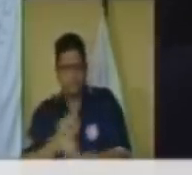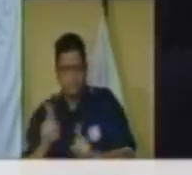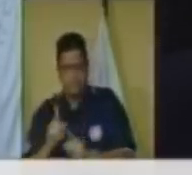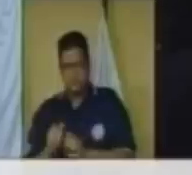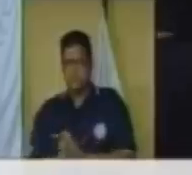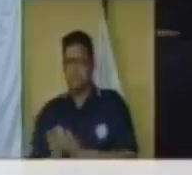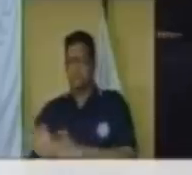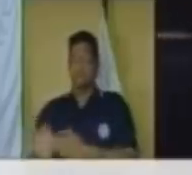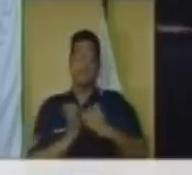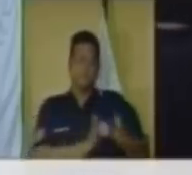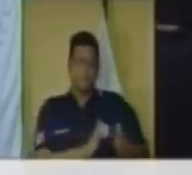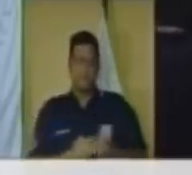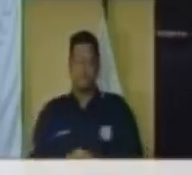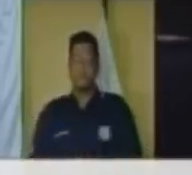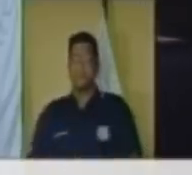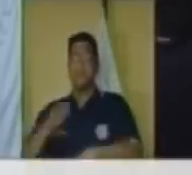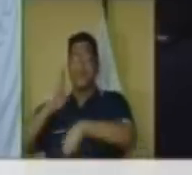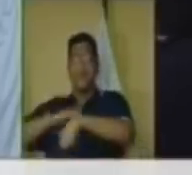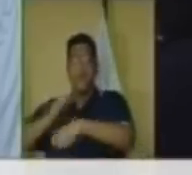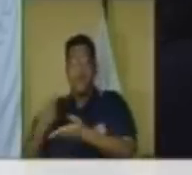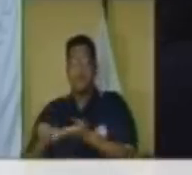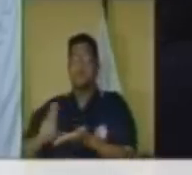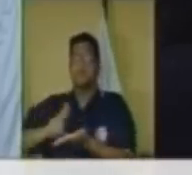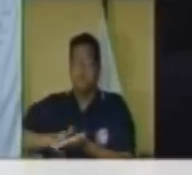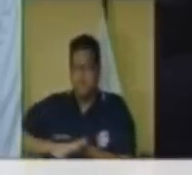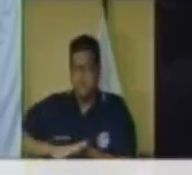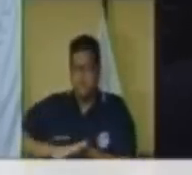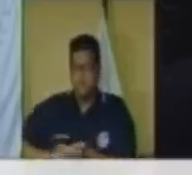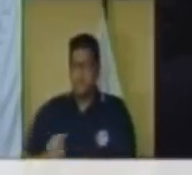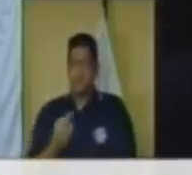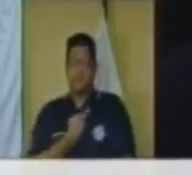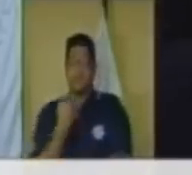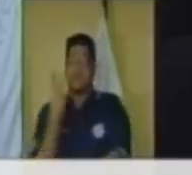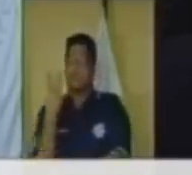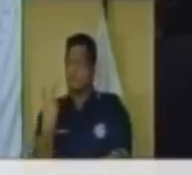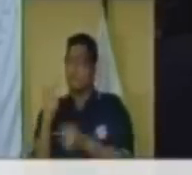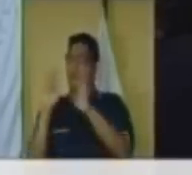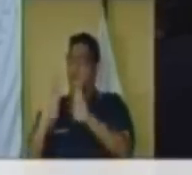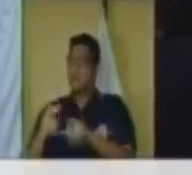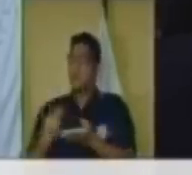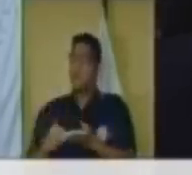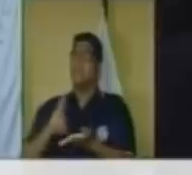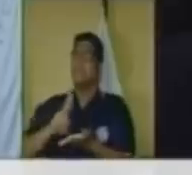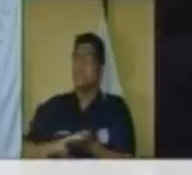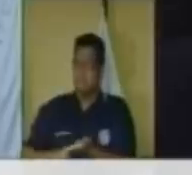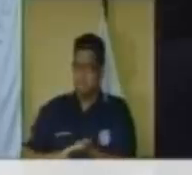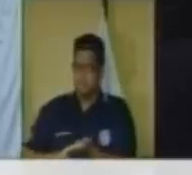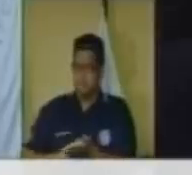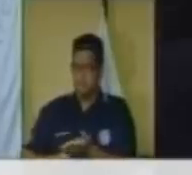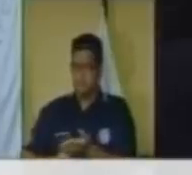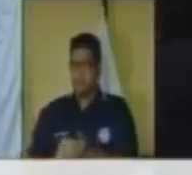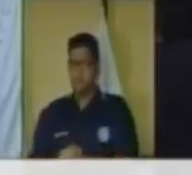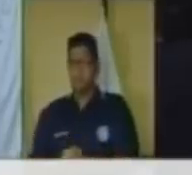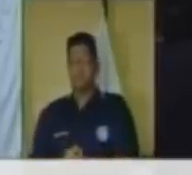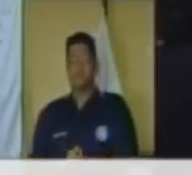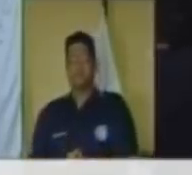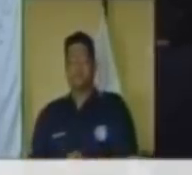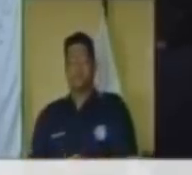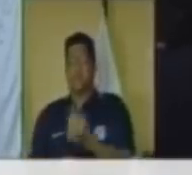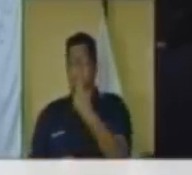identificado 2 personas positivas en COVID-19 y una de ellas ha fallecido, que es de las